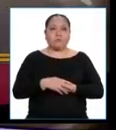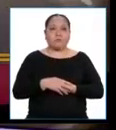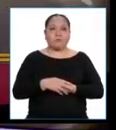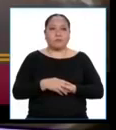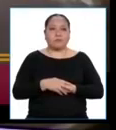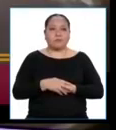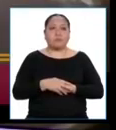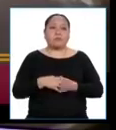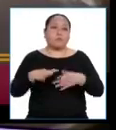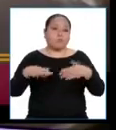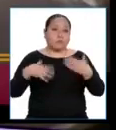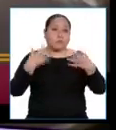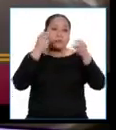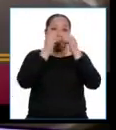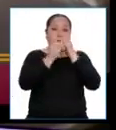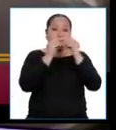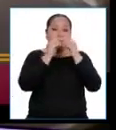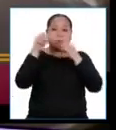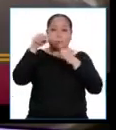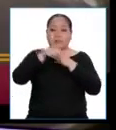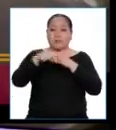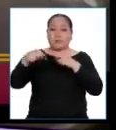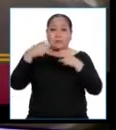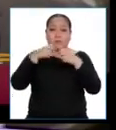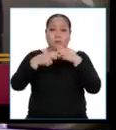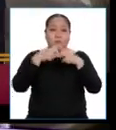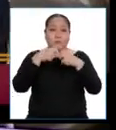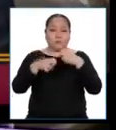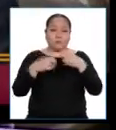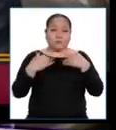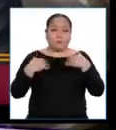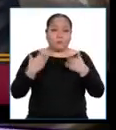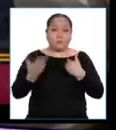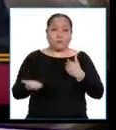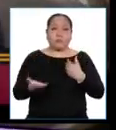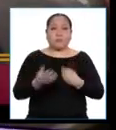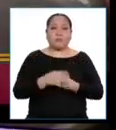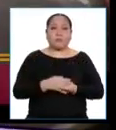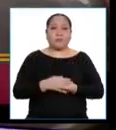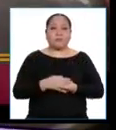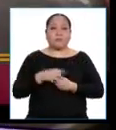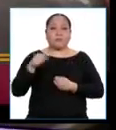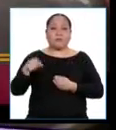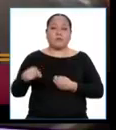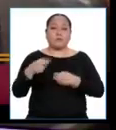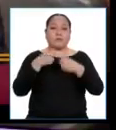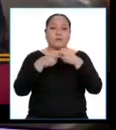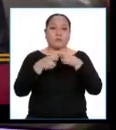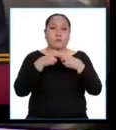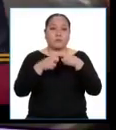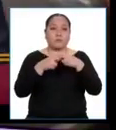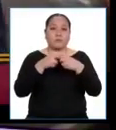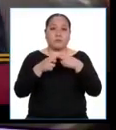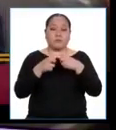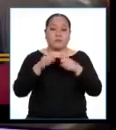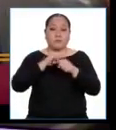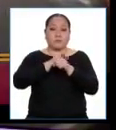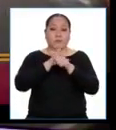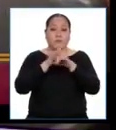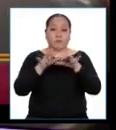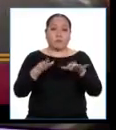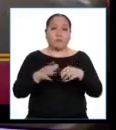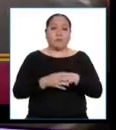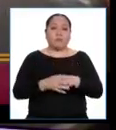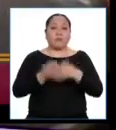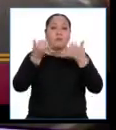que para solucionar el problema que aqueja en este conflicto que está pasando,